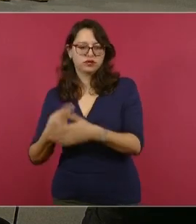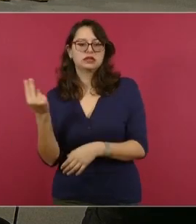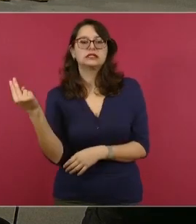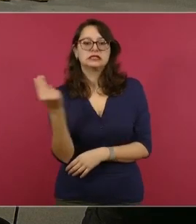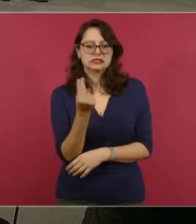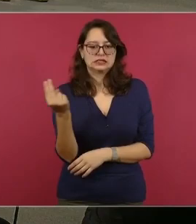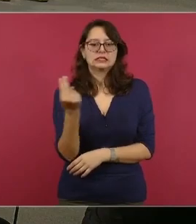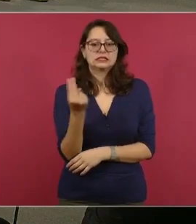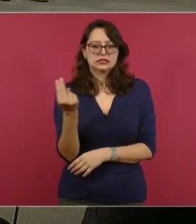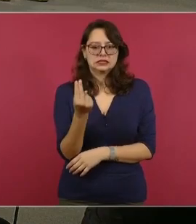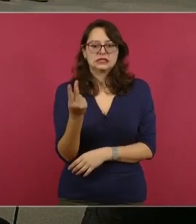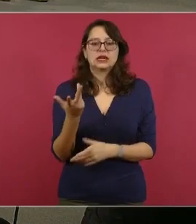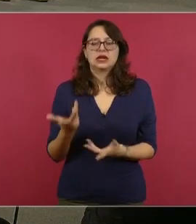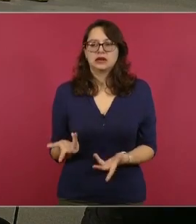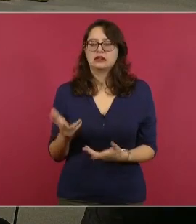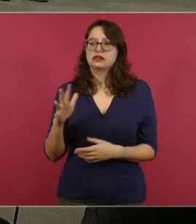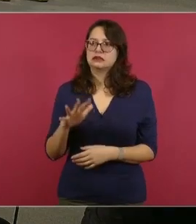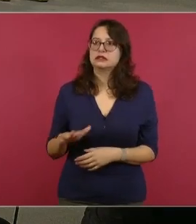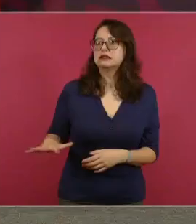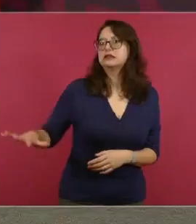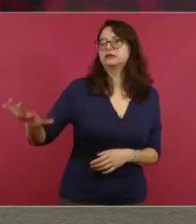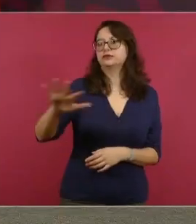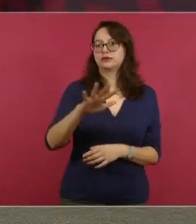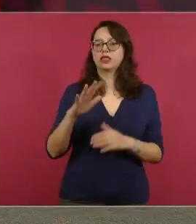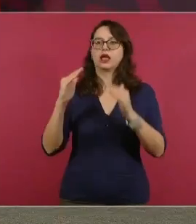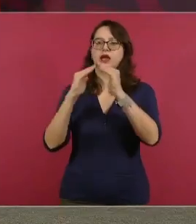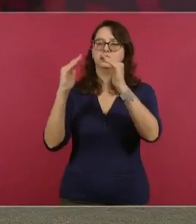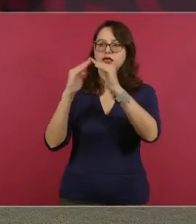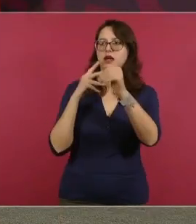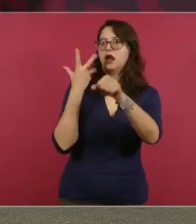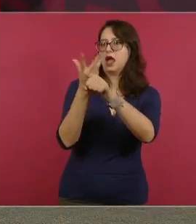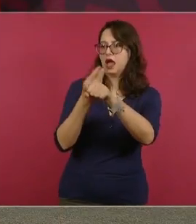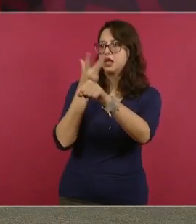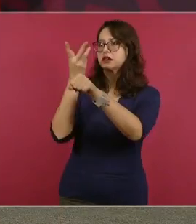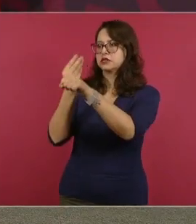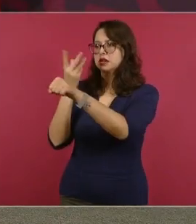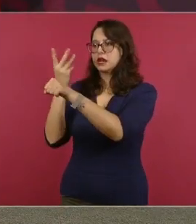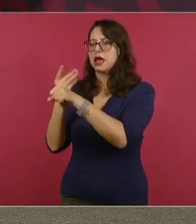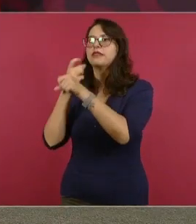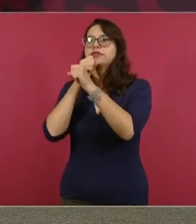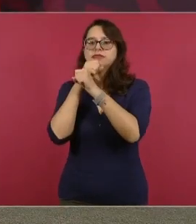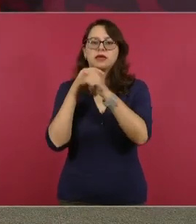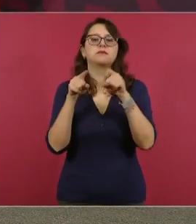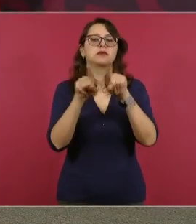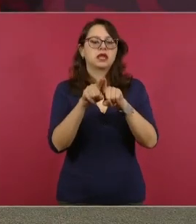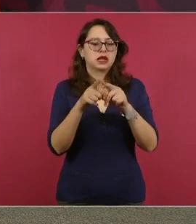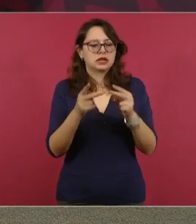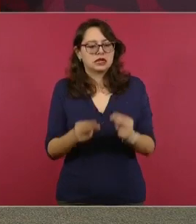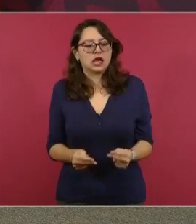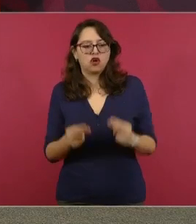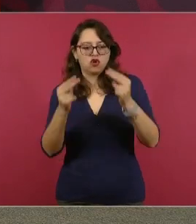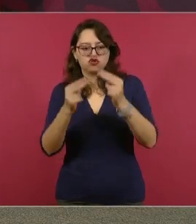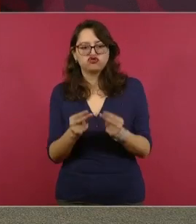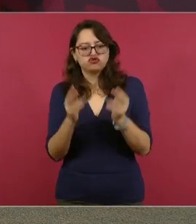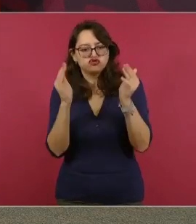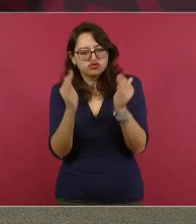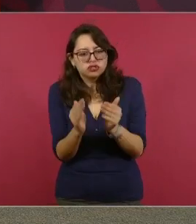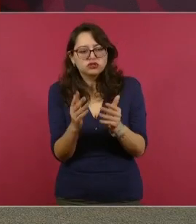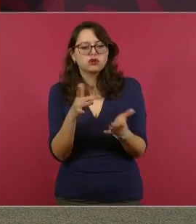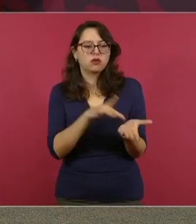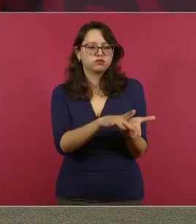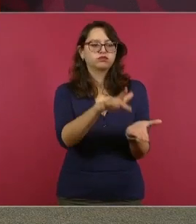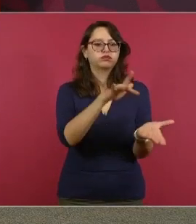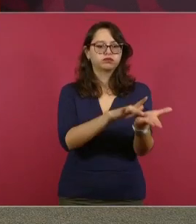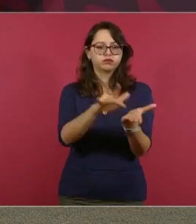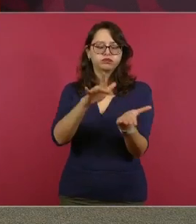no solo para el mejoramiento, la construcción de vivienda, sino también para que se pueda